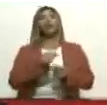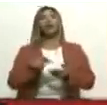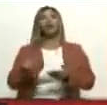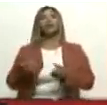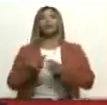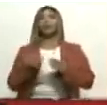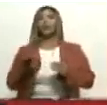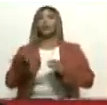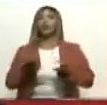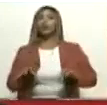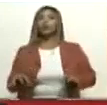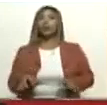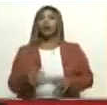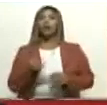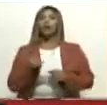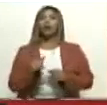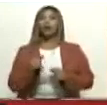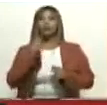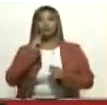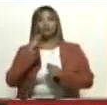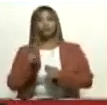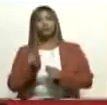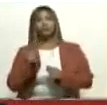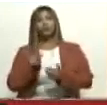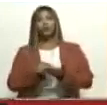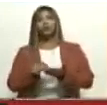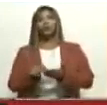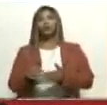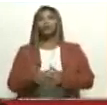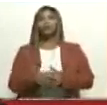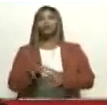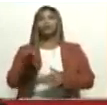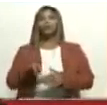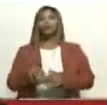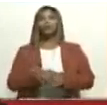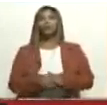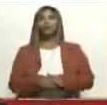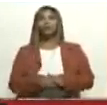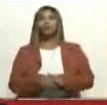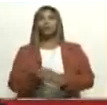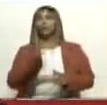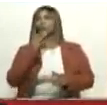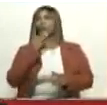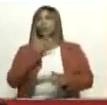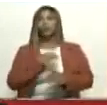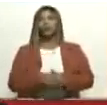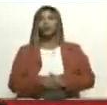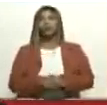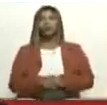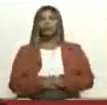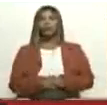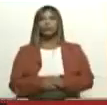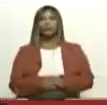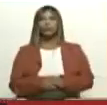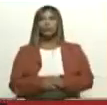las regiones tienen... un escritor homenajeado, okay, regional, ¿no? Algunas veces